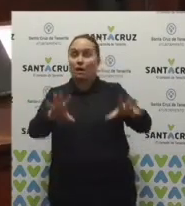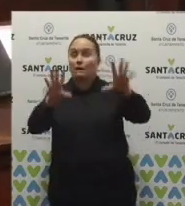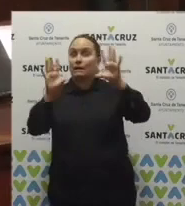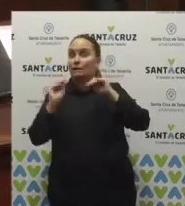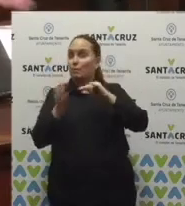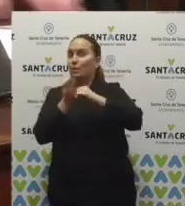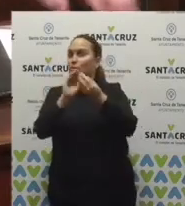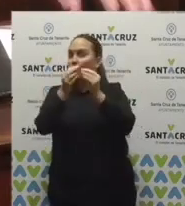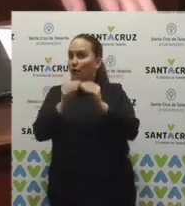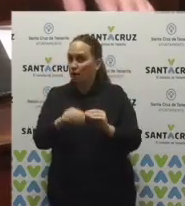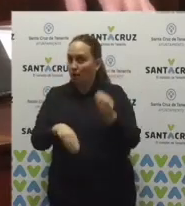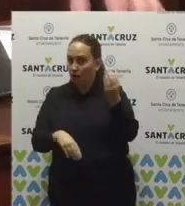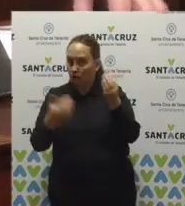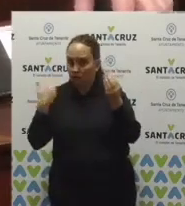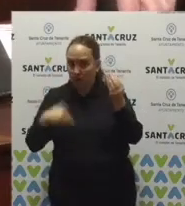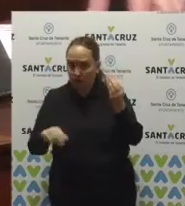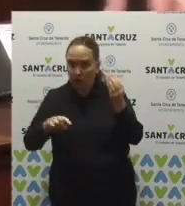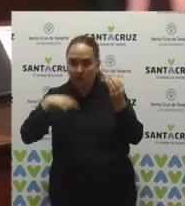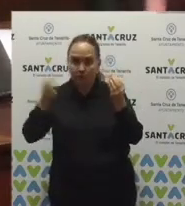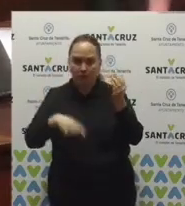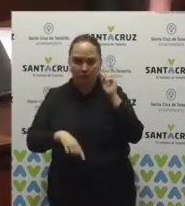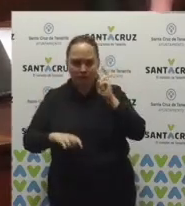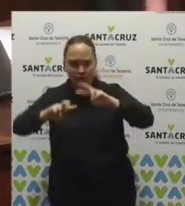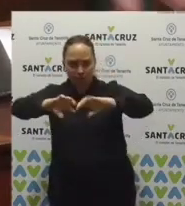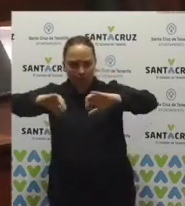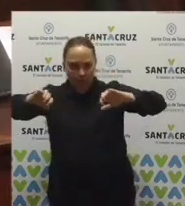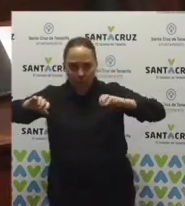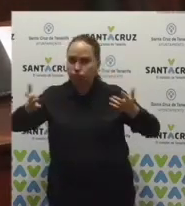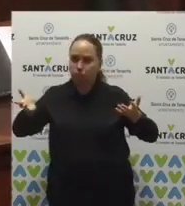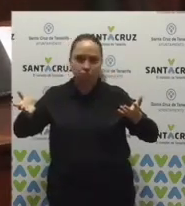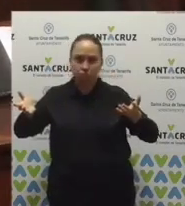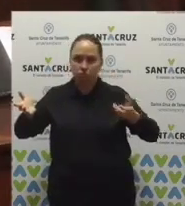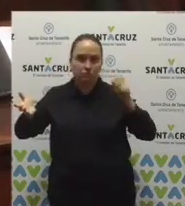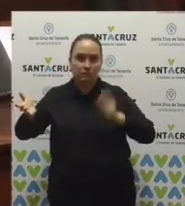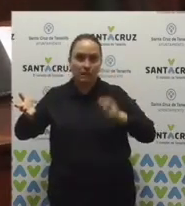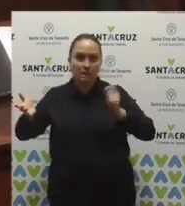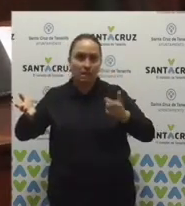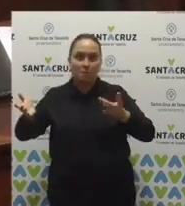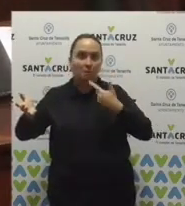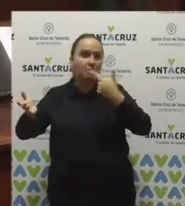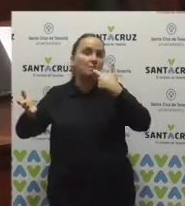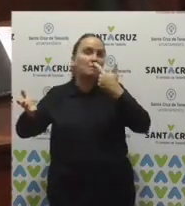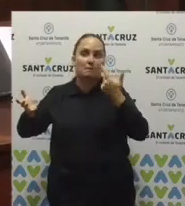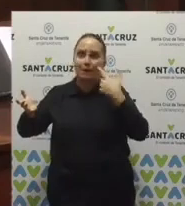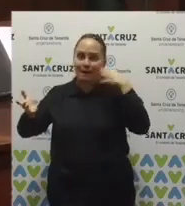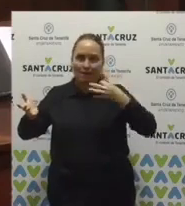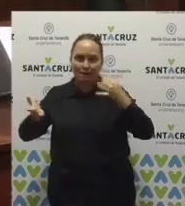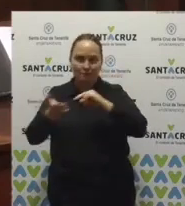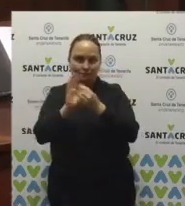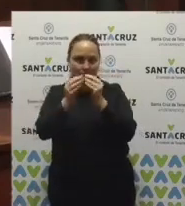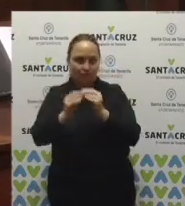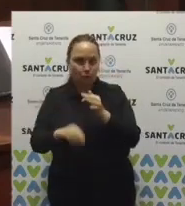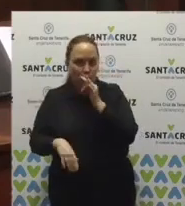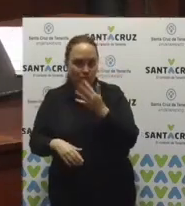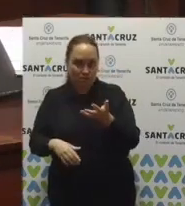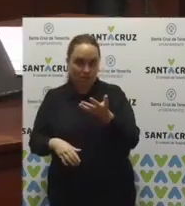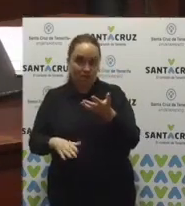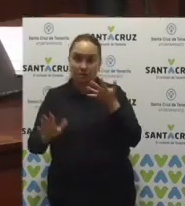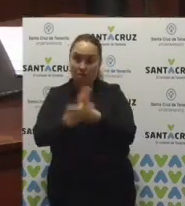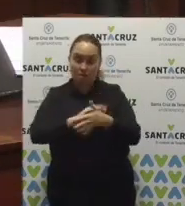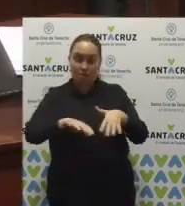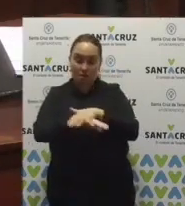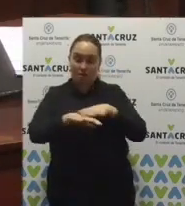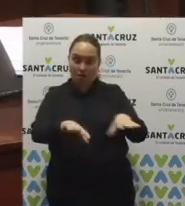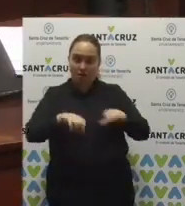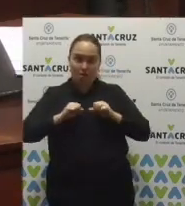redactados y luego pues nos encontrábamos que en muchas ocasiones ya eran infografías y desde el principio del mandato ya estábamos trabajando porque